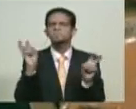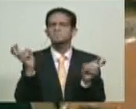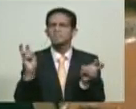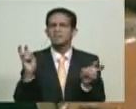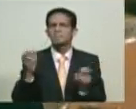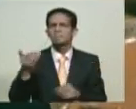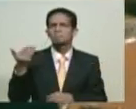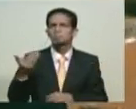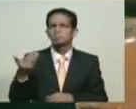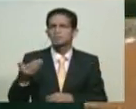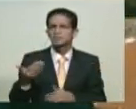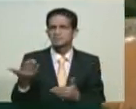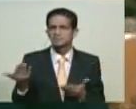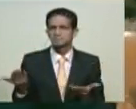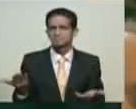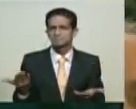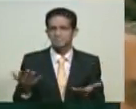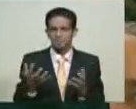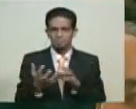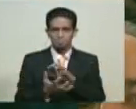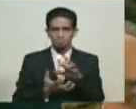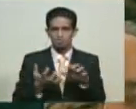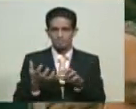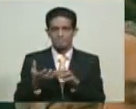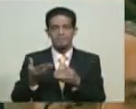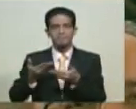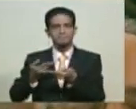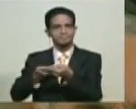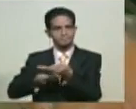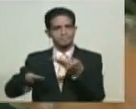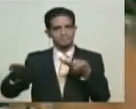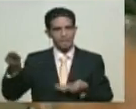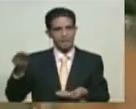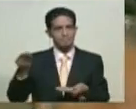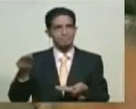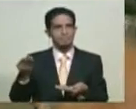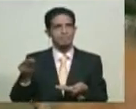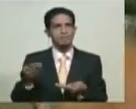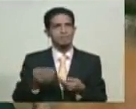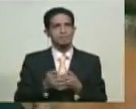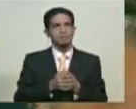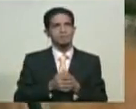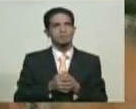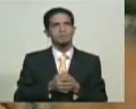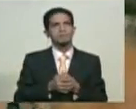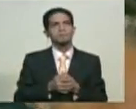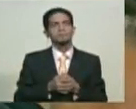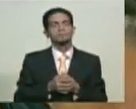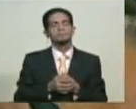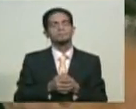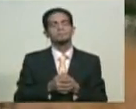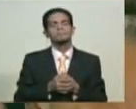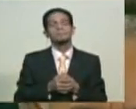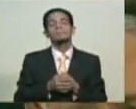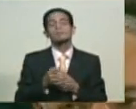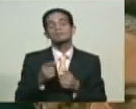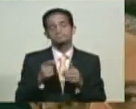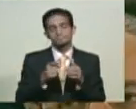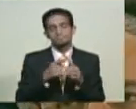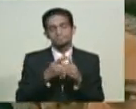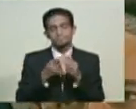importantísimo en el problema cambiario, hay que decirlo acá sin ningún interés